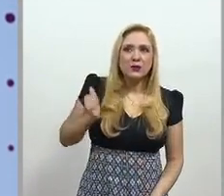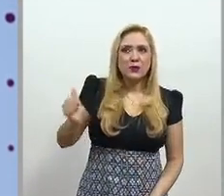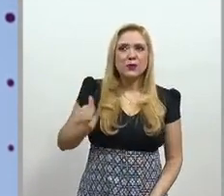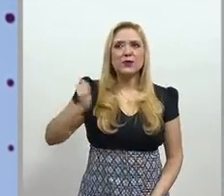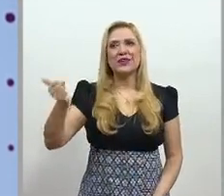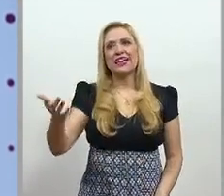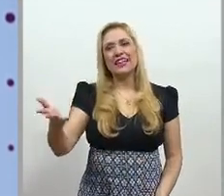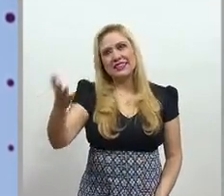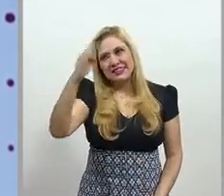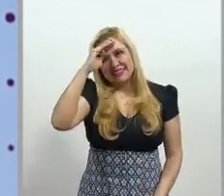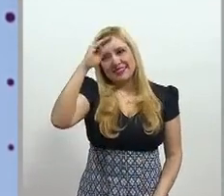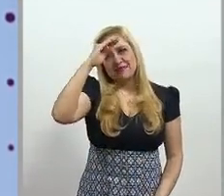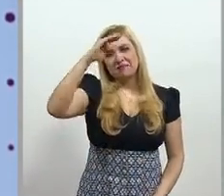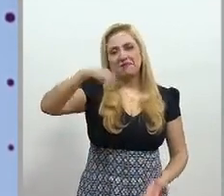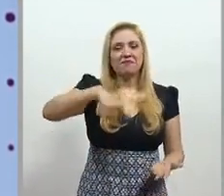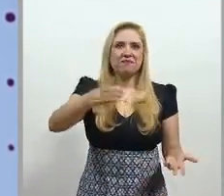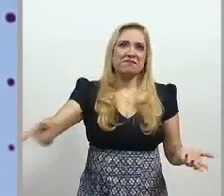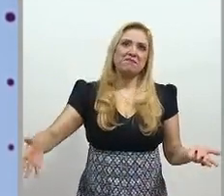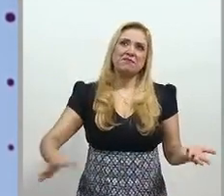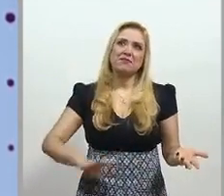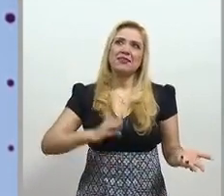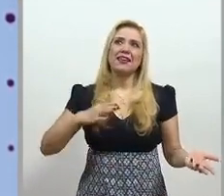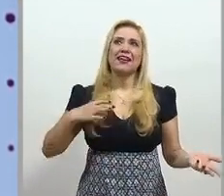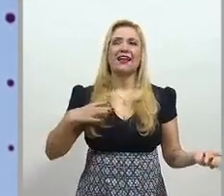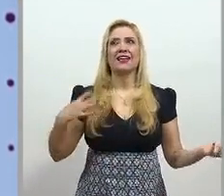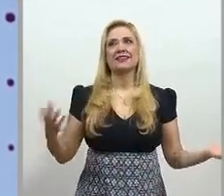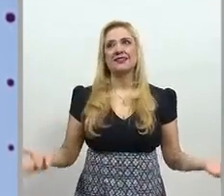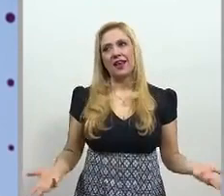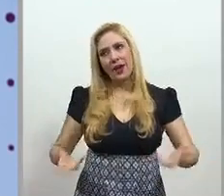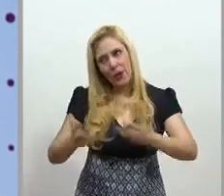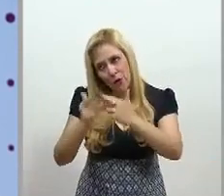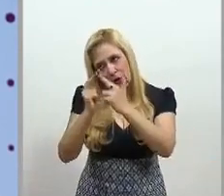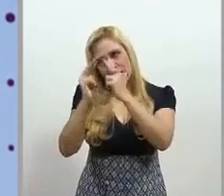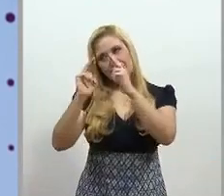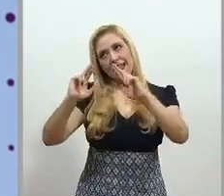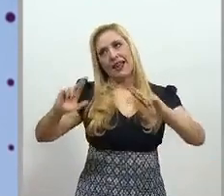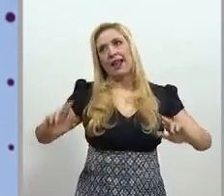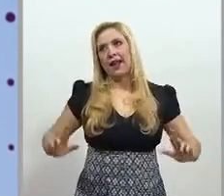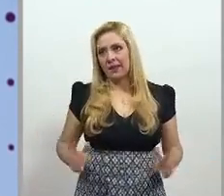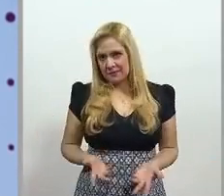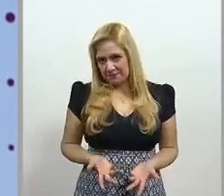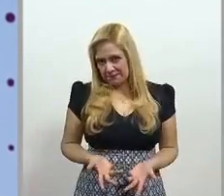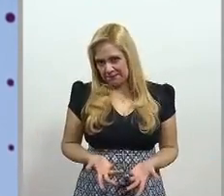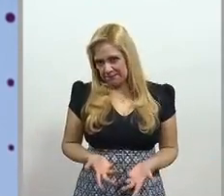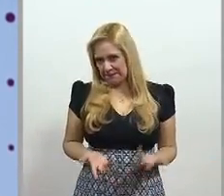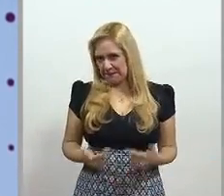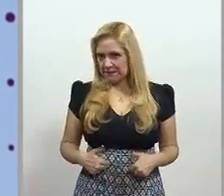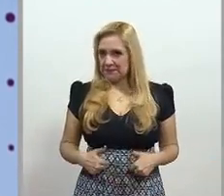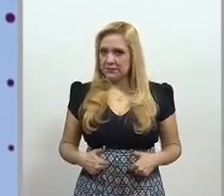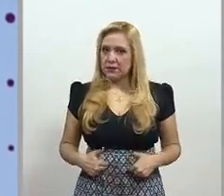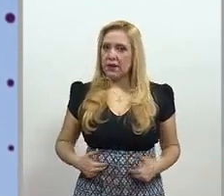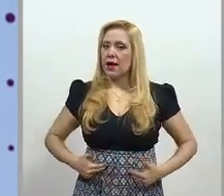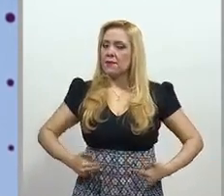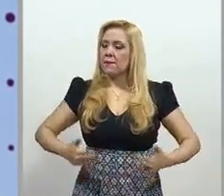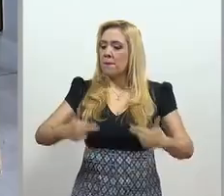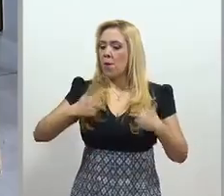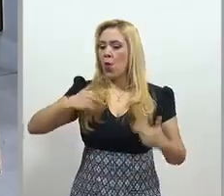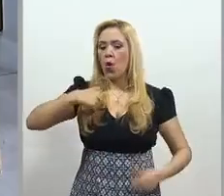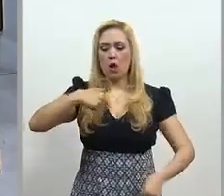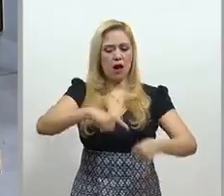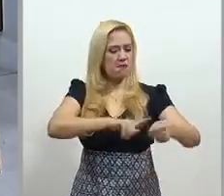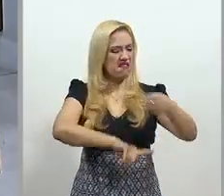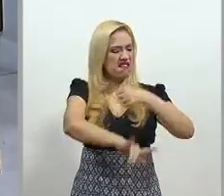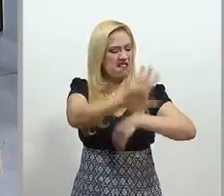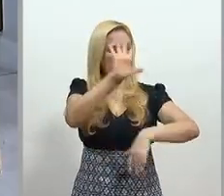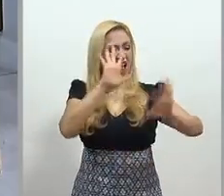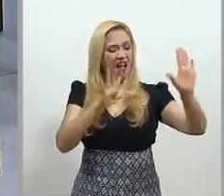medio ambiente. Entonces, esto es muy importante. En el convenio de Escazú se dice, hay un derecho a la información medioambiental que el